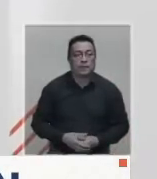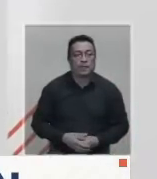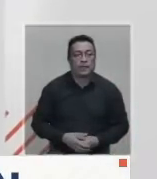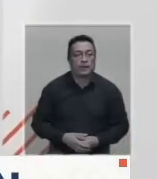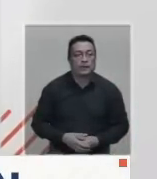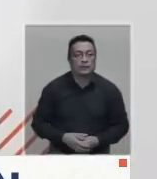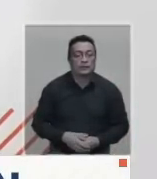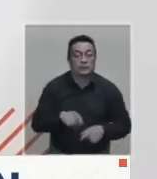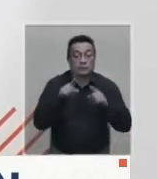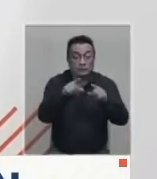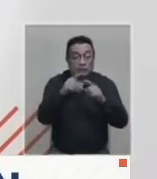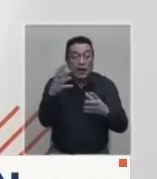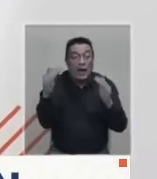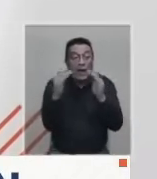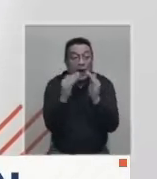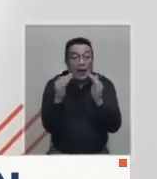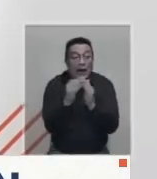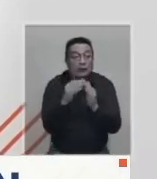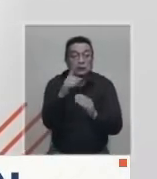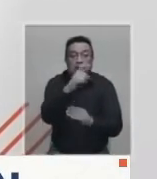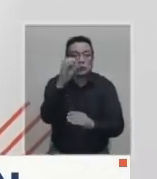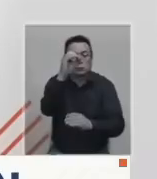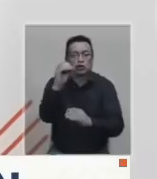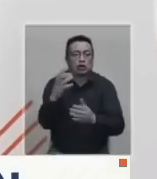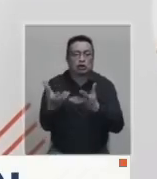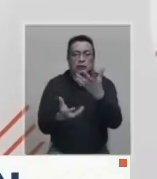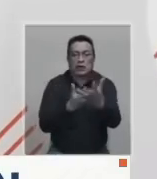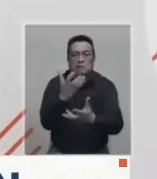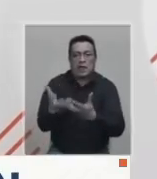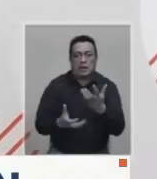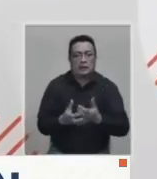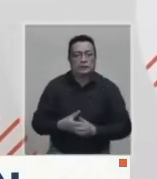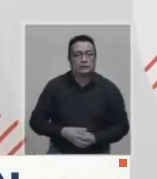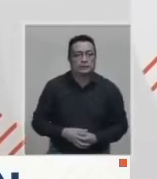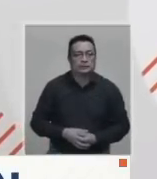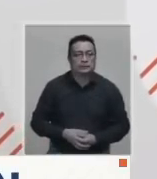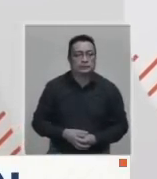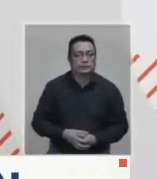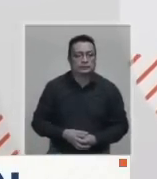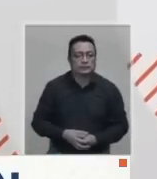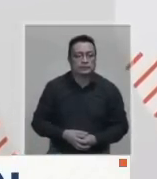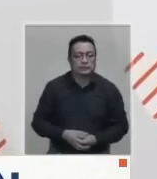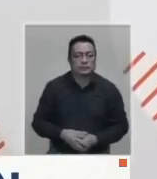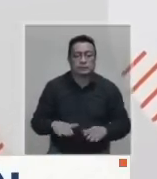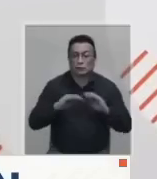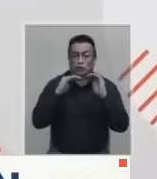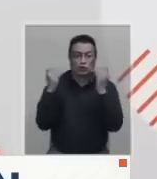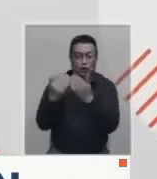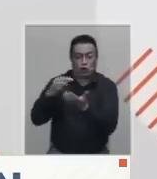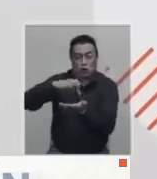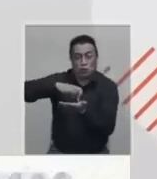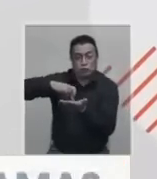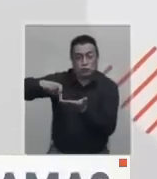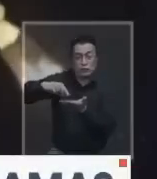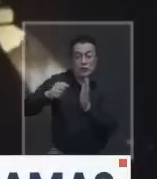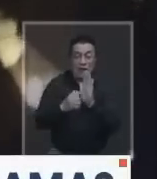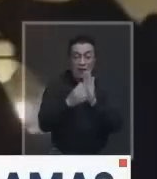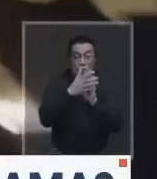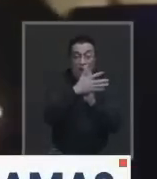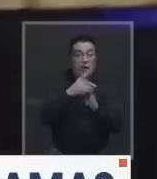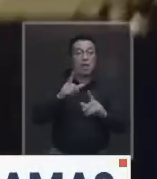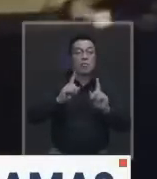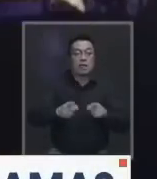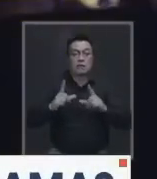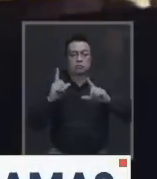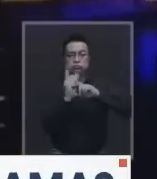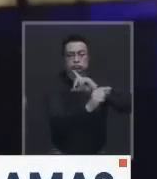esa casita seguimos por completo todo puré en la región de la araucanía tuvo que evacuar